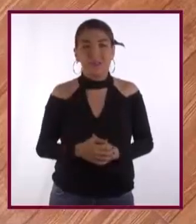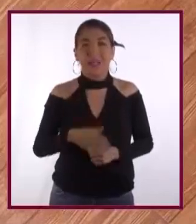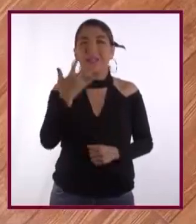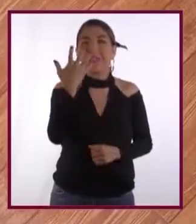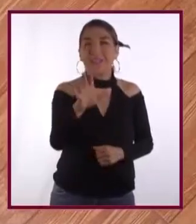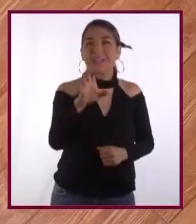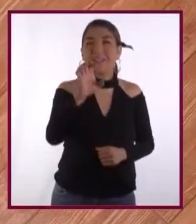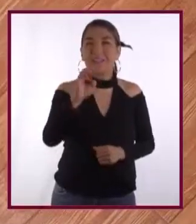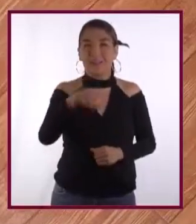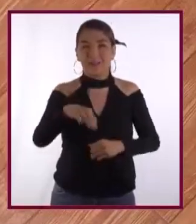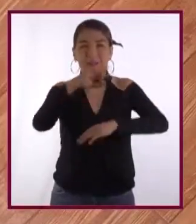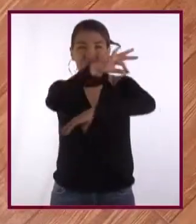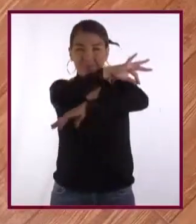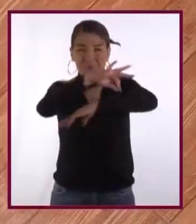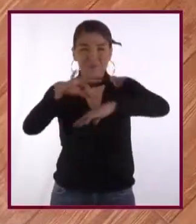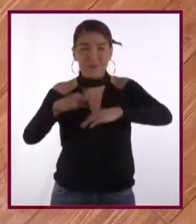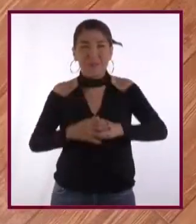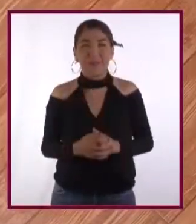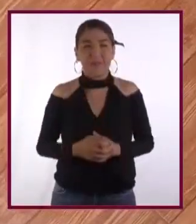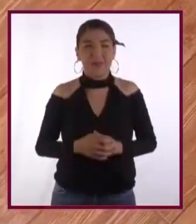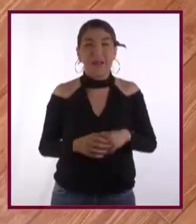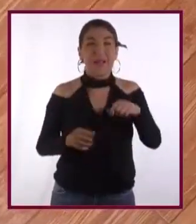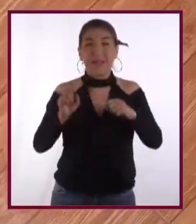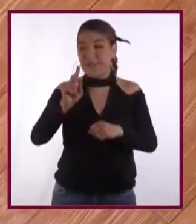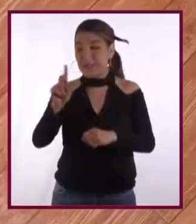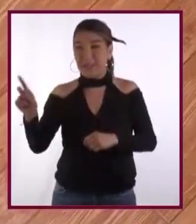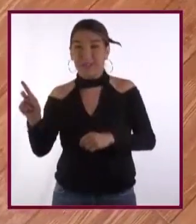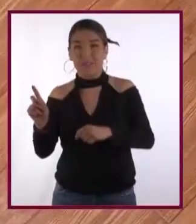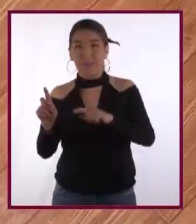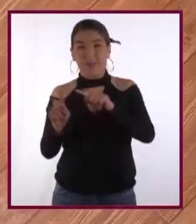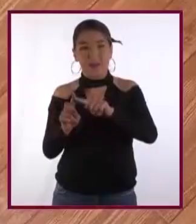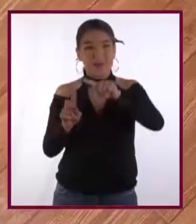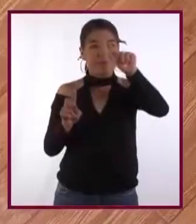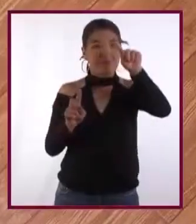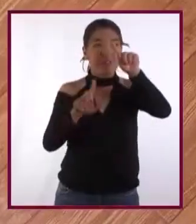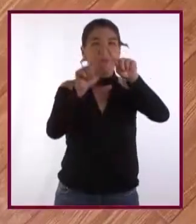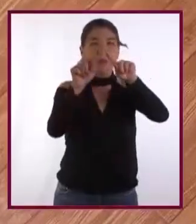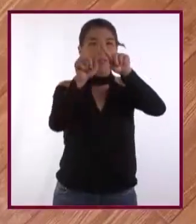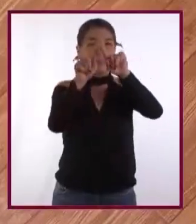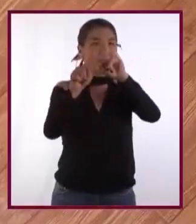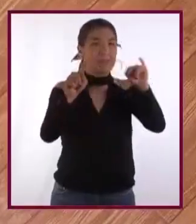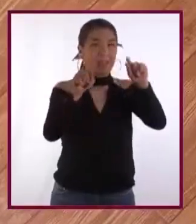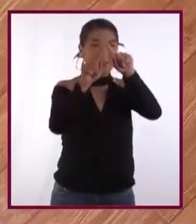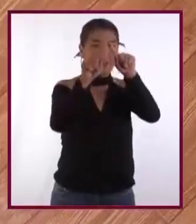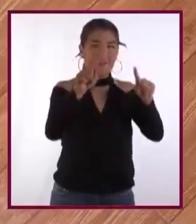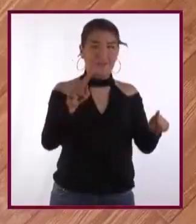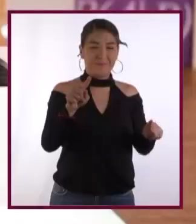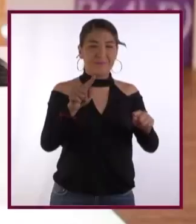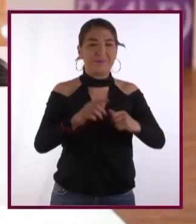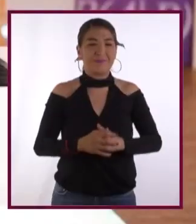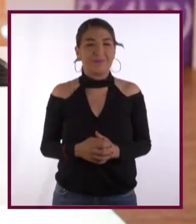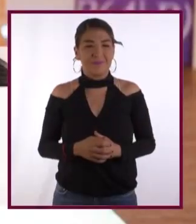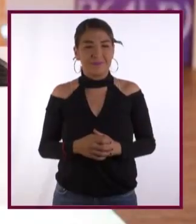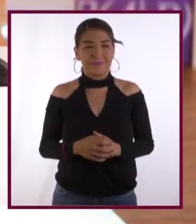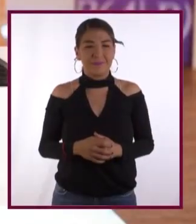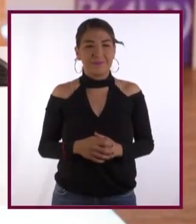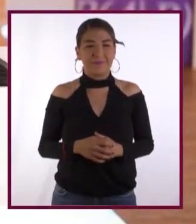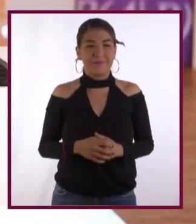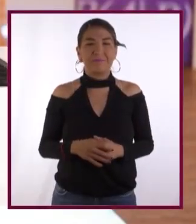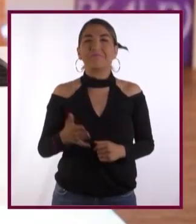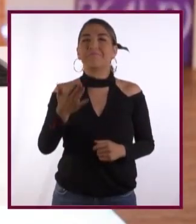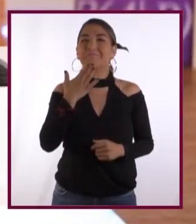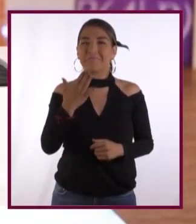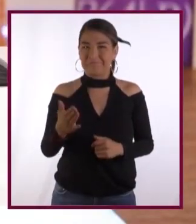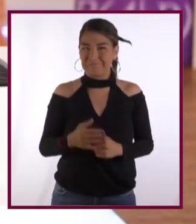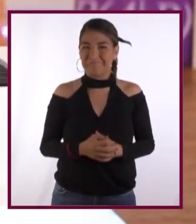y trazamos una línea de 10 centímetros que vaya del extremo derecho hacia arriba a la izquierda. ¿Cómo me